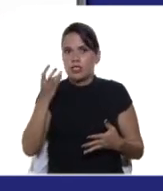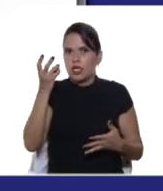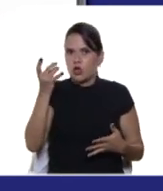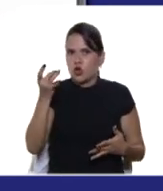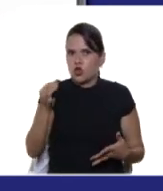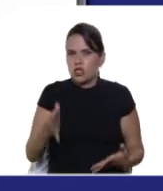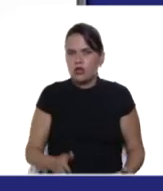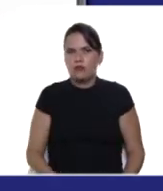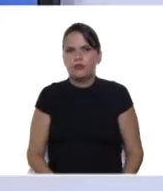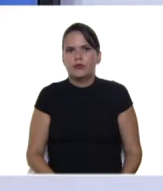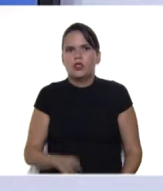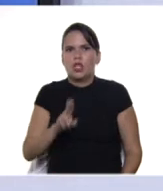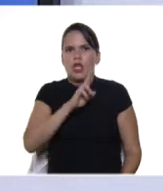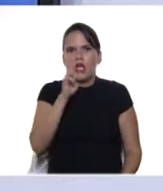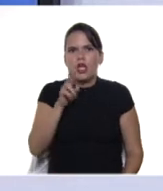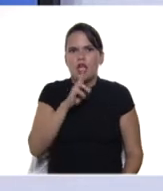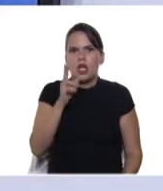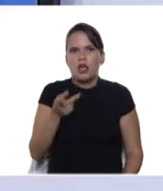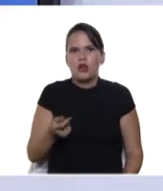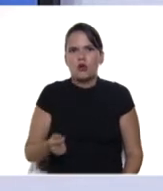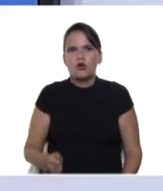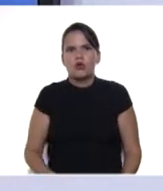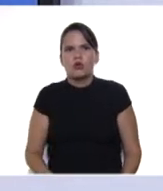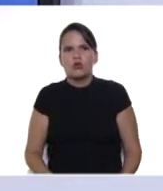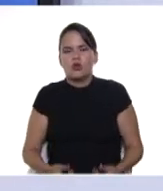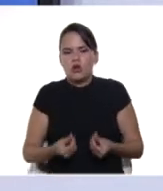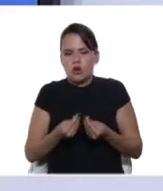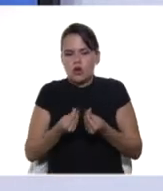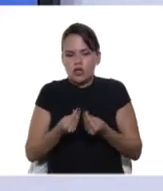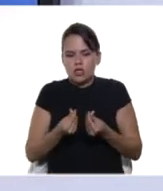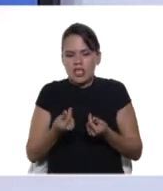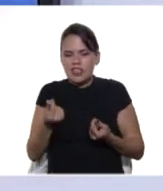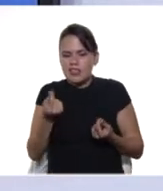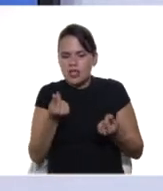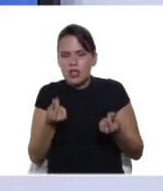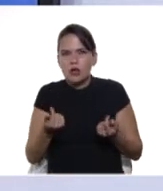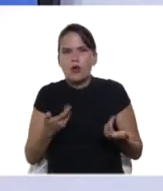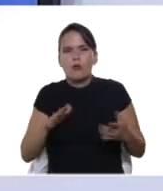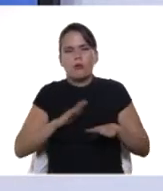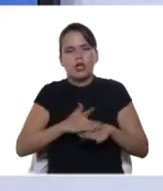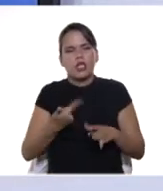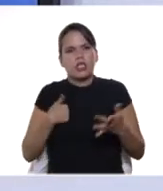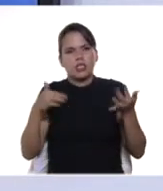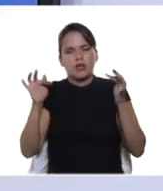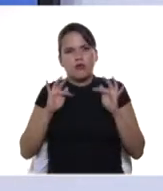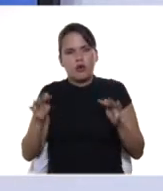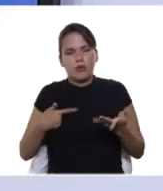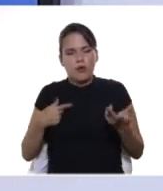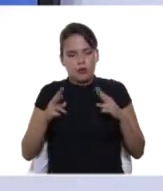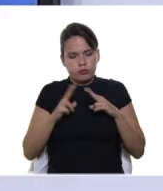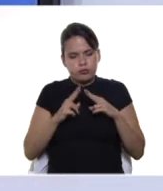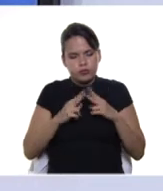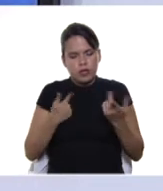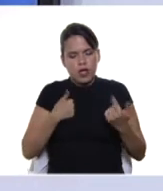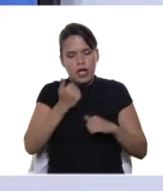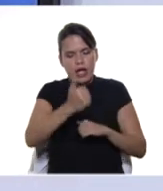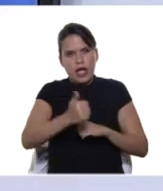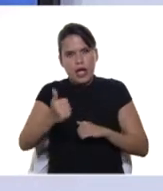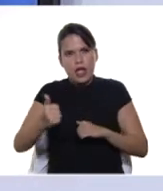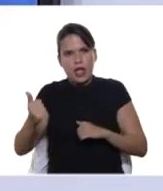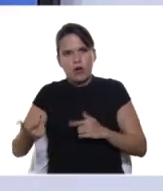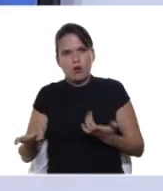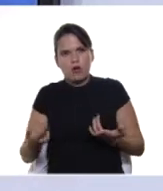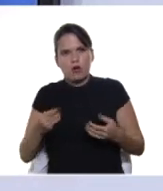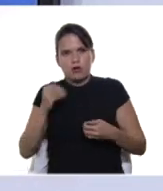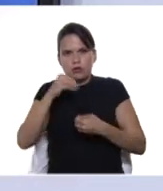conteo, el uso de monedas, el uso de los billetes, porque de esa manera él se va a ir familiarizando con cada uno de